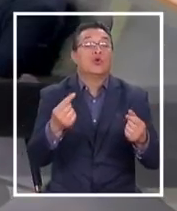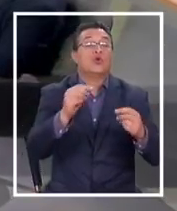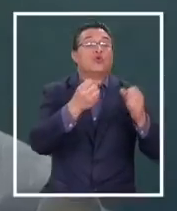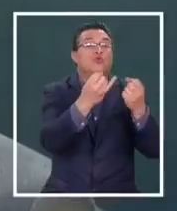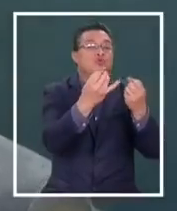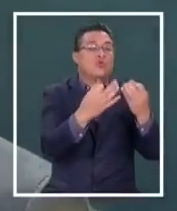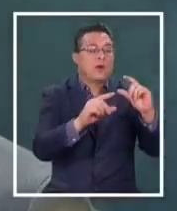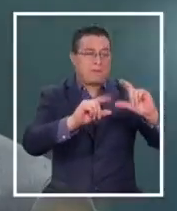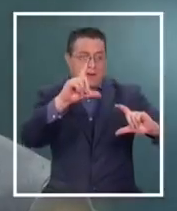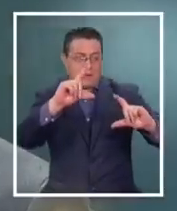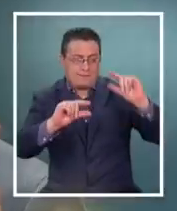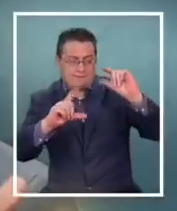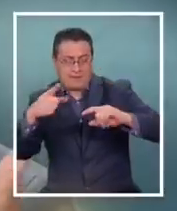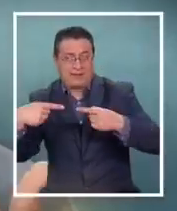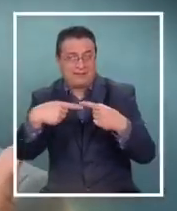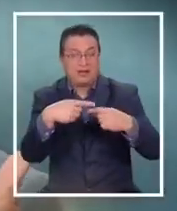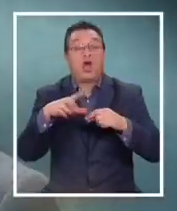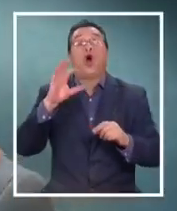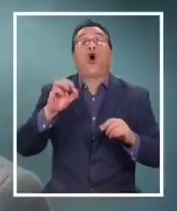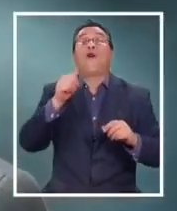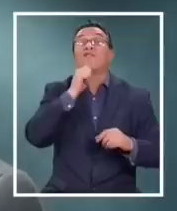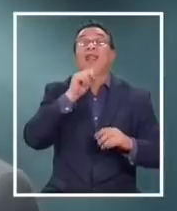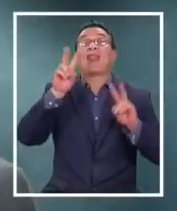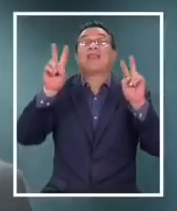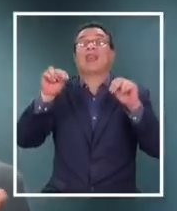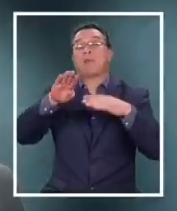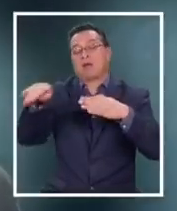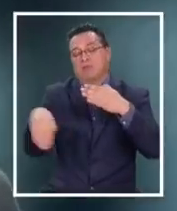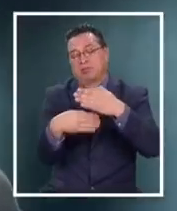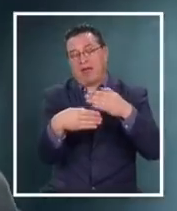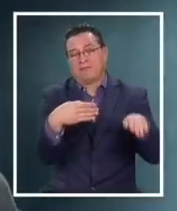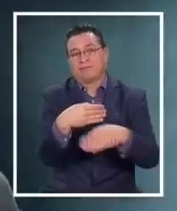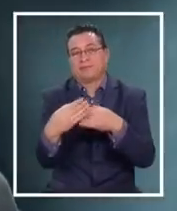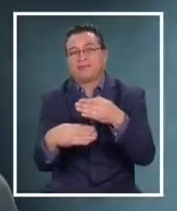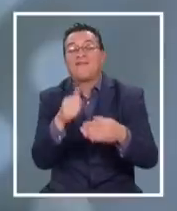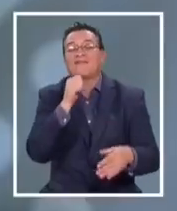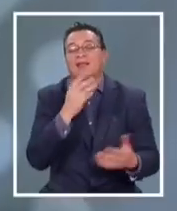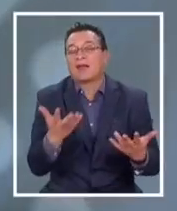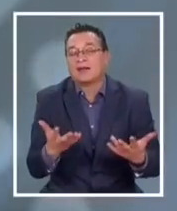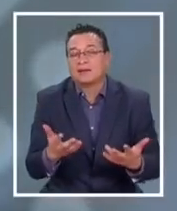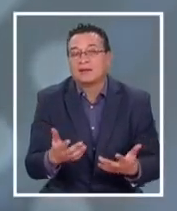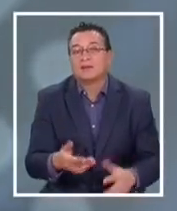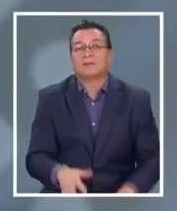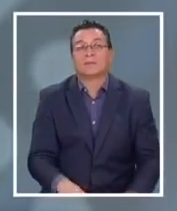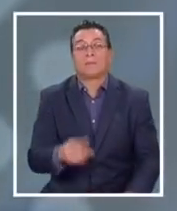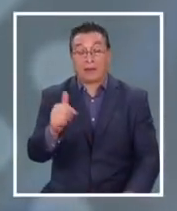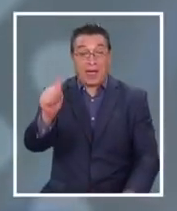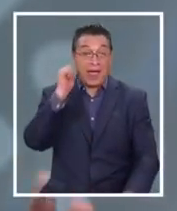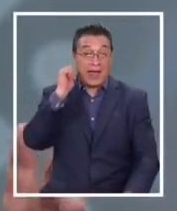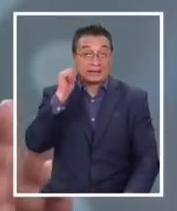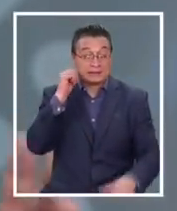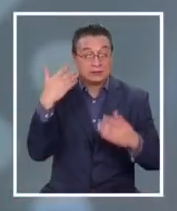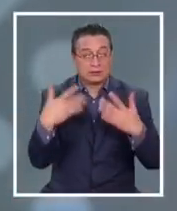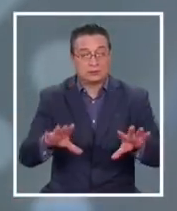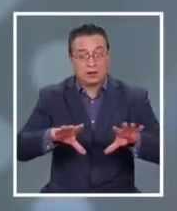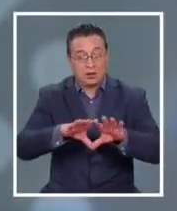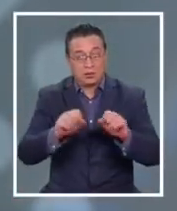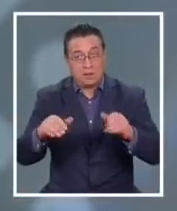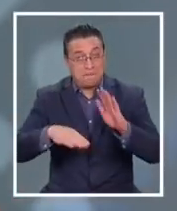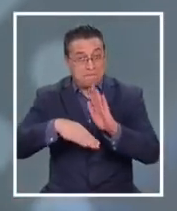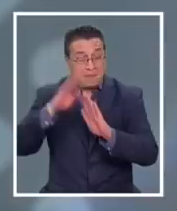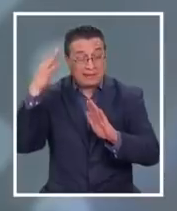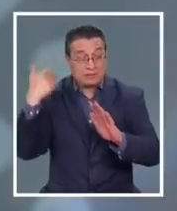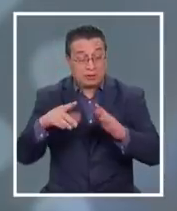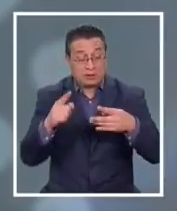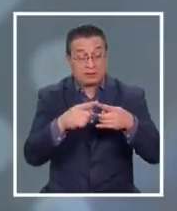números menos, o faltan temas que meter para tener un acuerdo de mínimos comunes? Ayer se acordó, Matías, que se va a priorizar en la